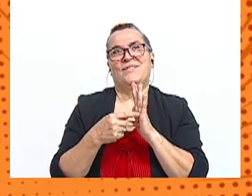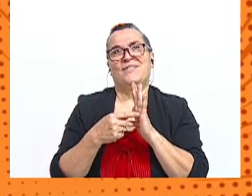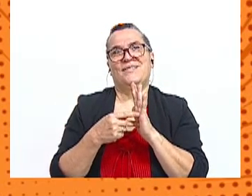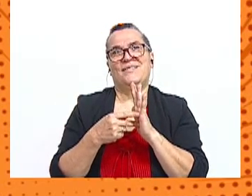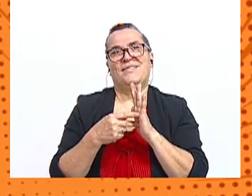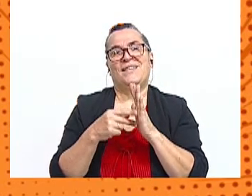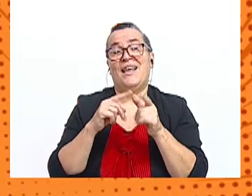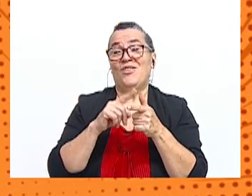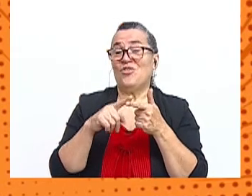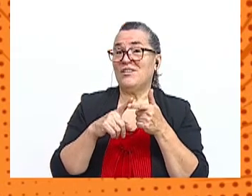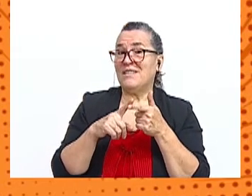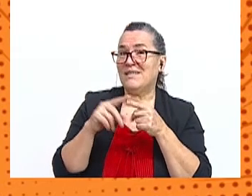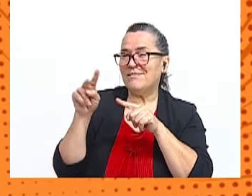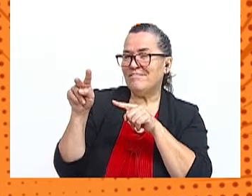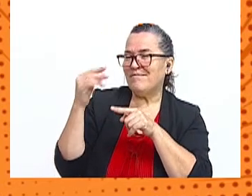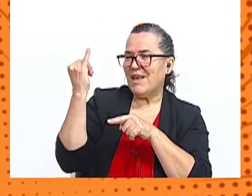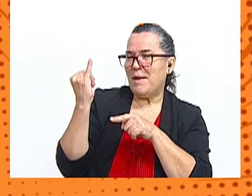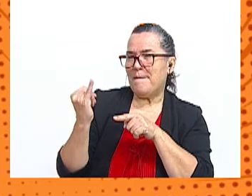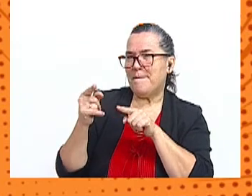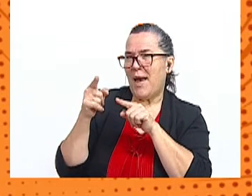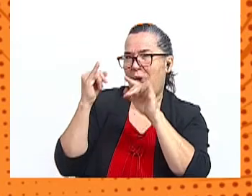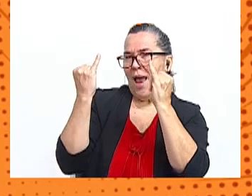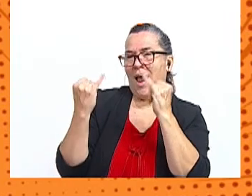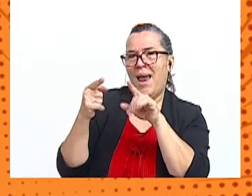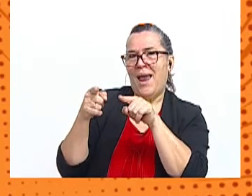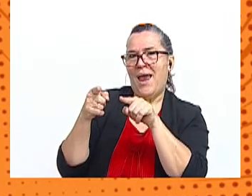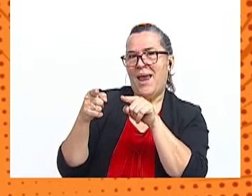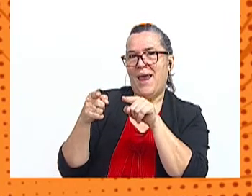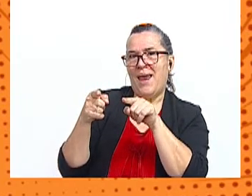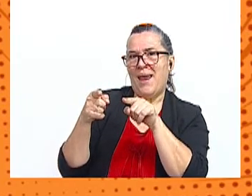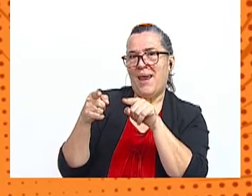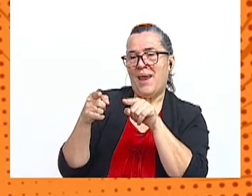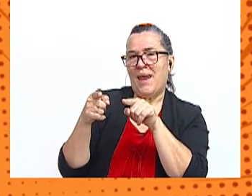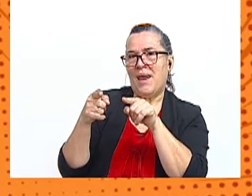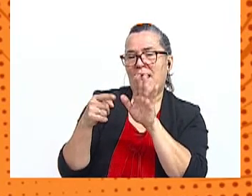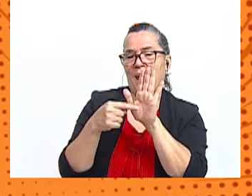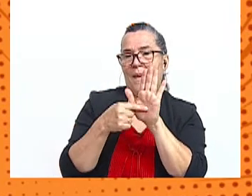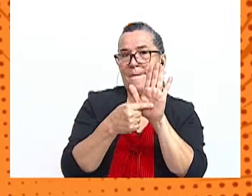Si bien la imagen presenta los elementos